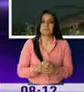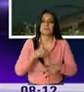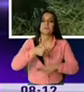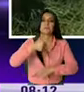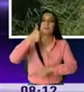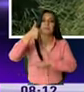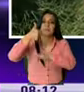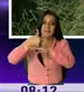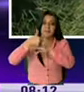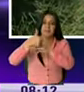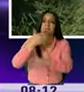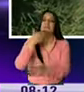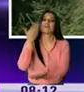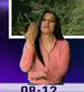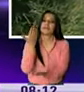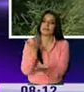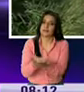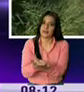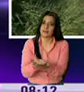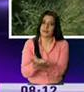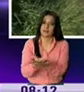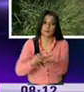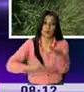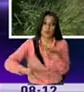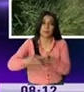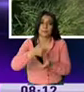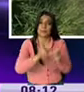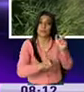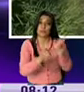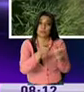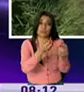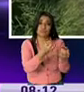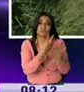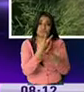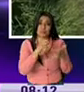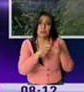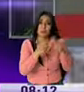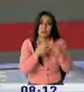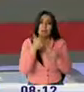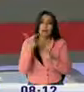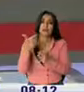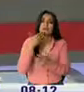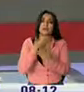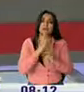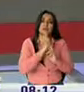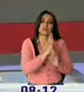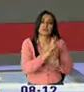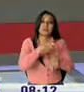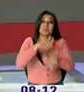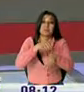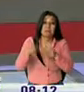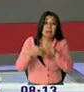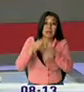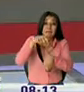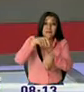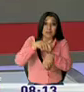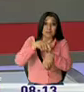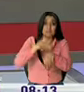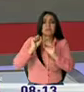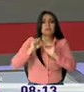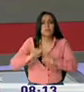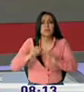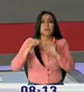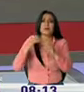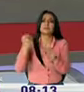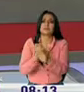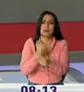verdad, gracias por compartir la preocupaciones ciudadanas. Si nosotros podríamos estar con más tiempo, seguramente pues se podría hacer más trabajo,